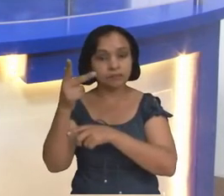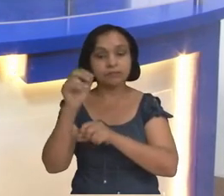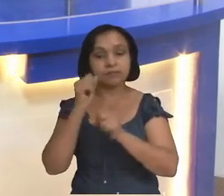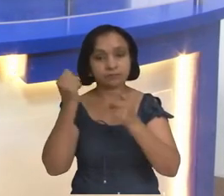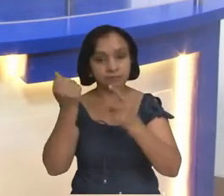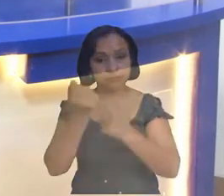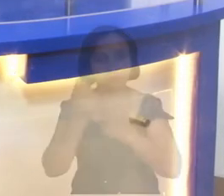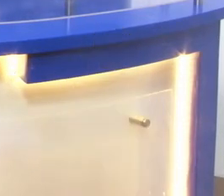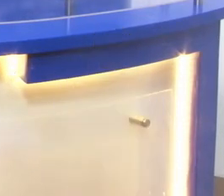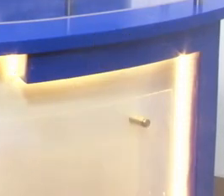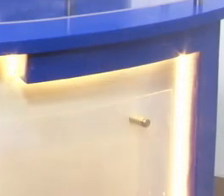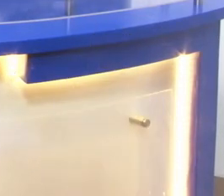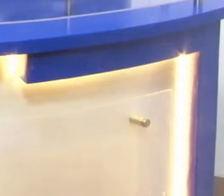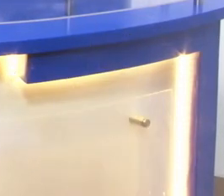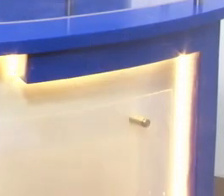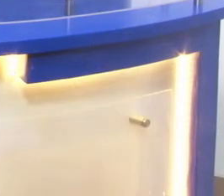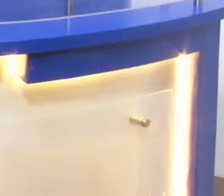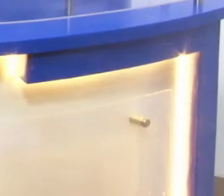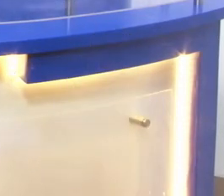parlamentario.